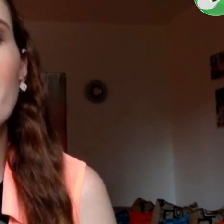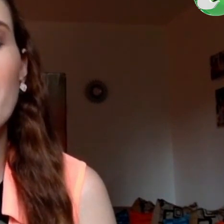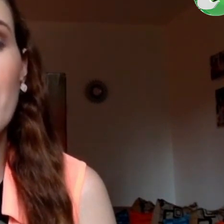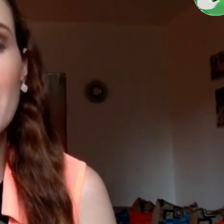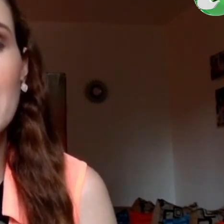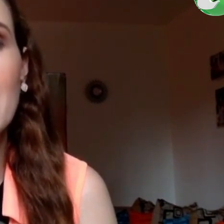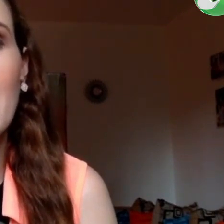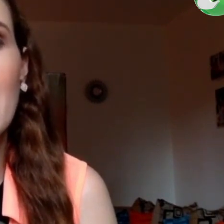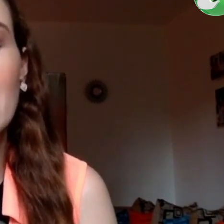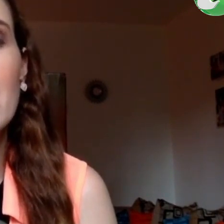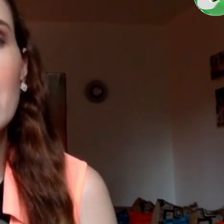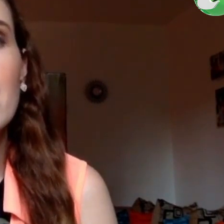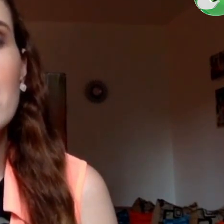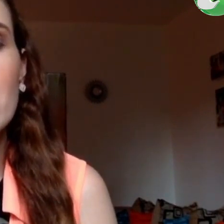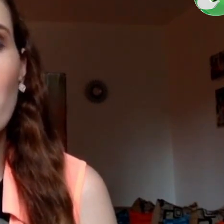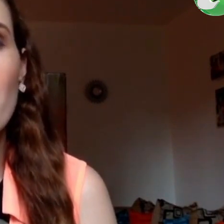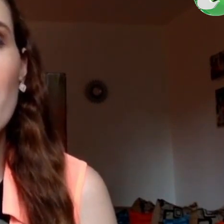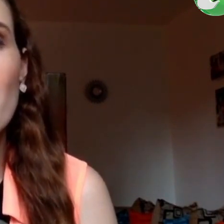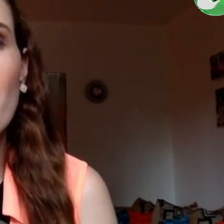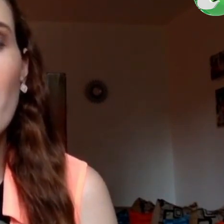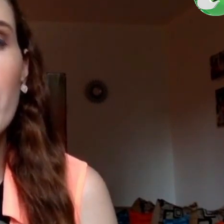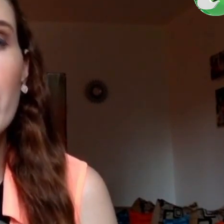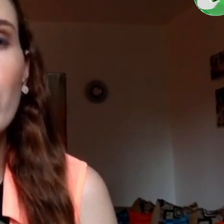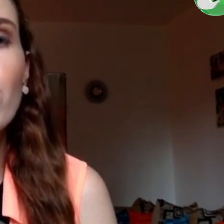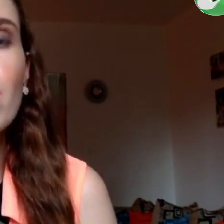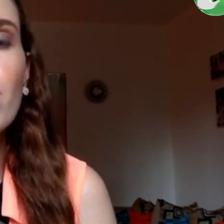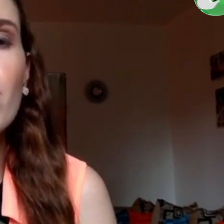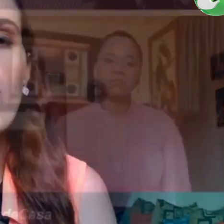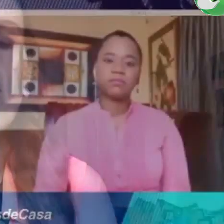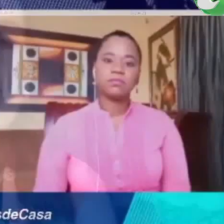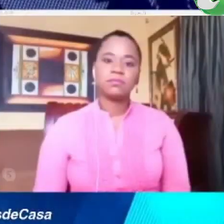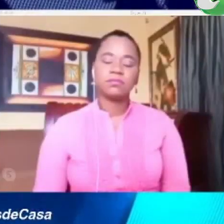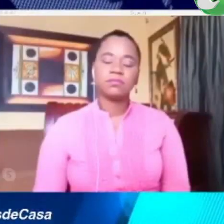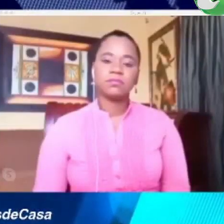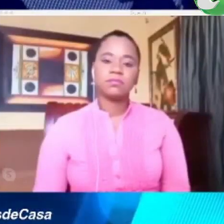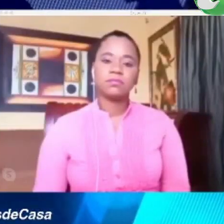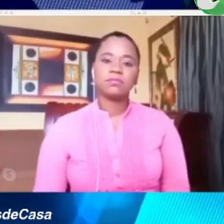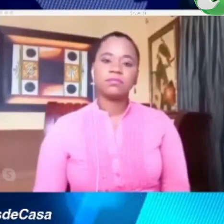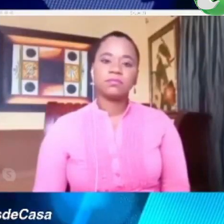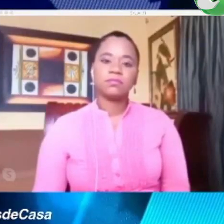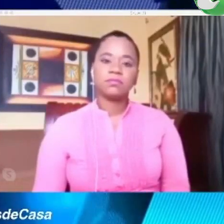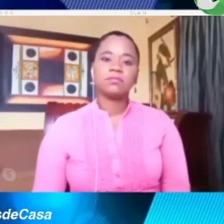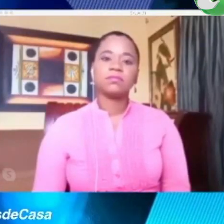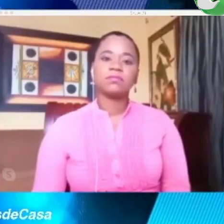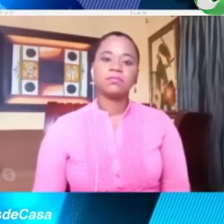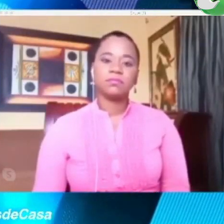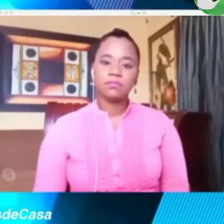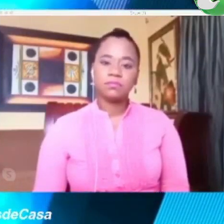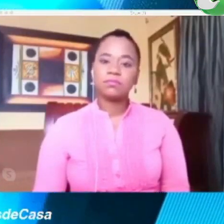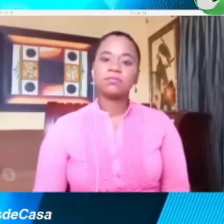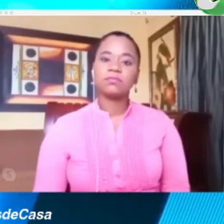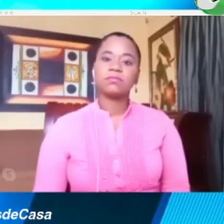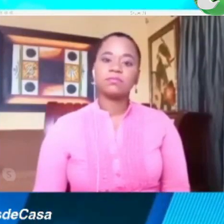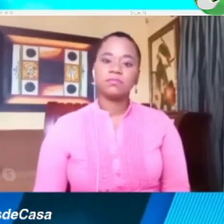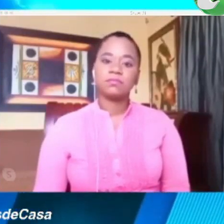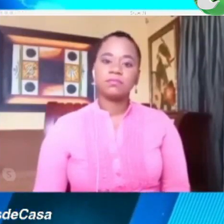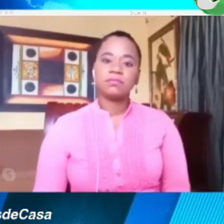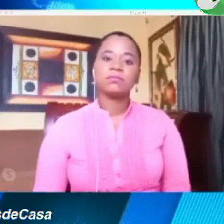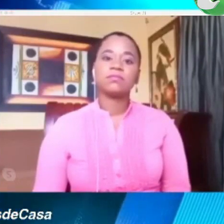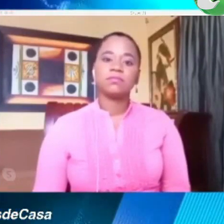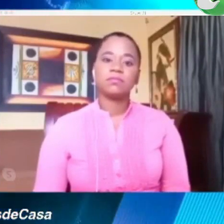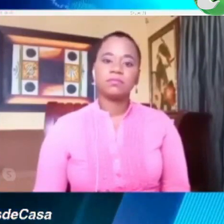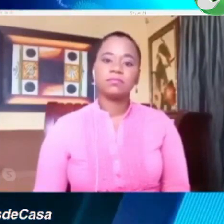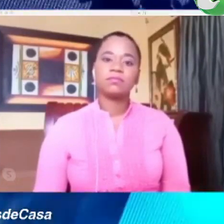que Puerto Plata está según dispuso el Poder Ejecutivo siete días siete días